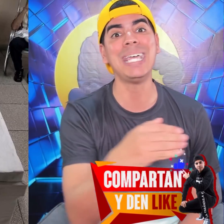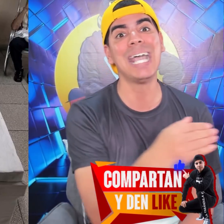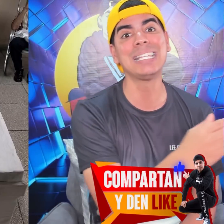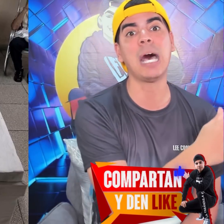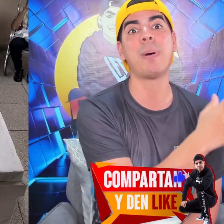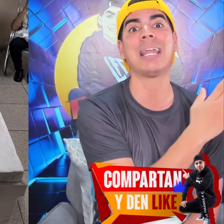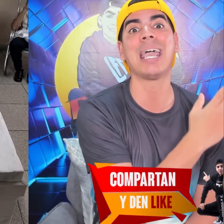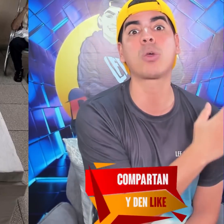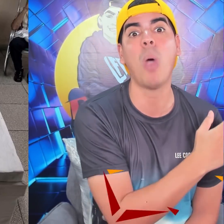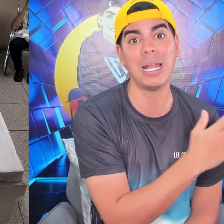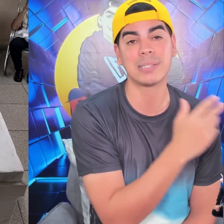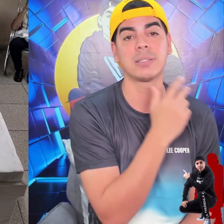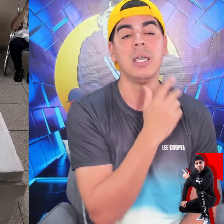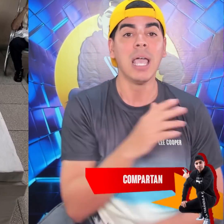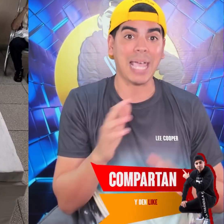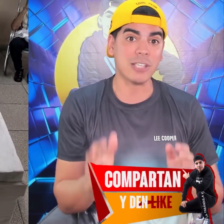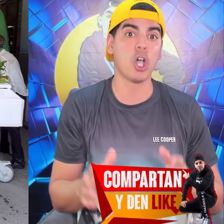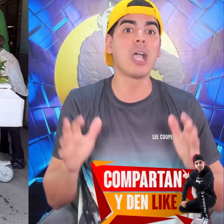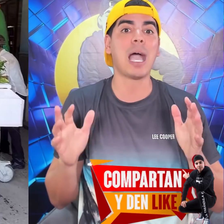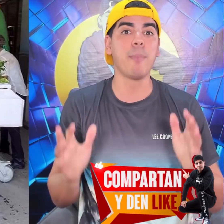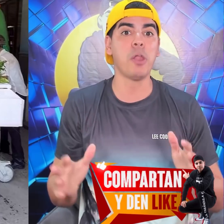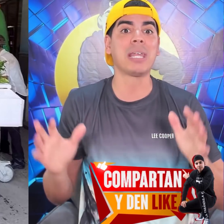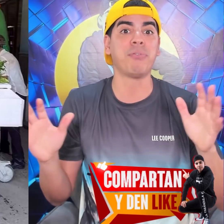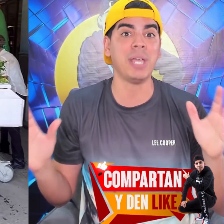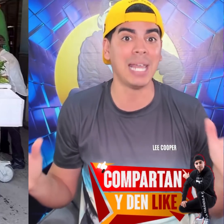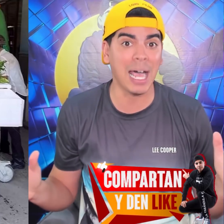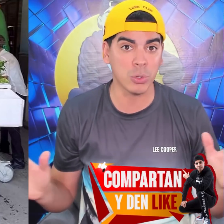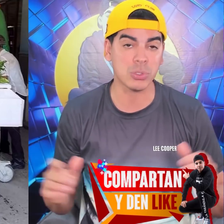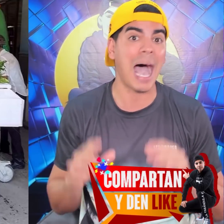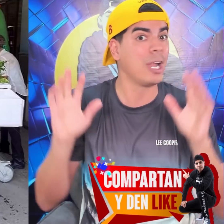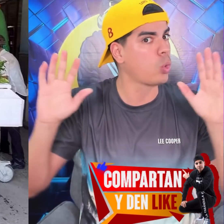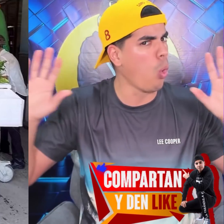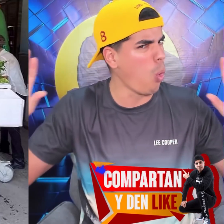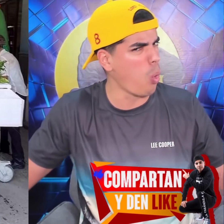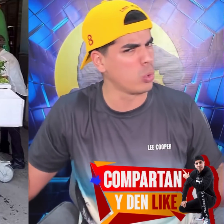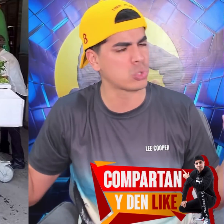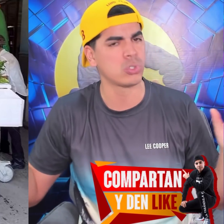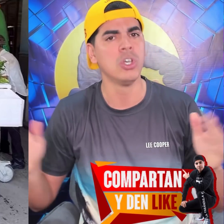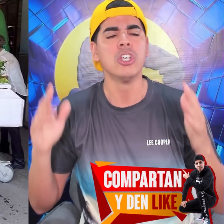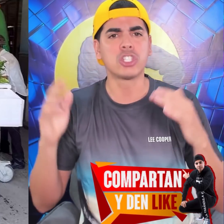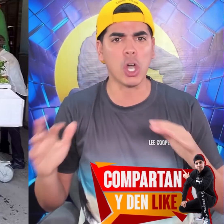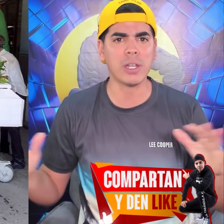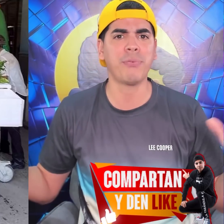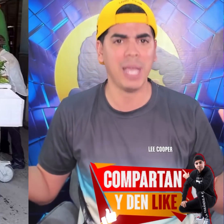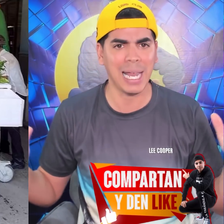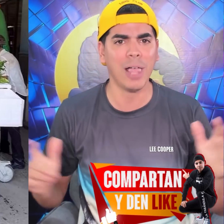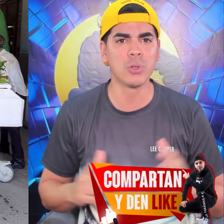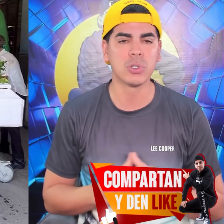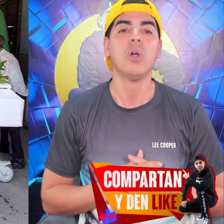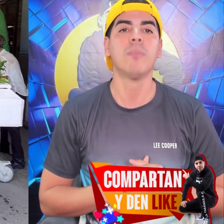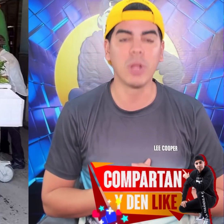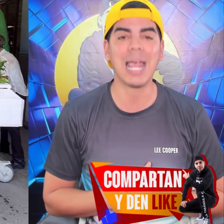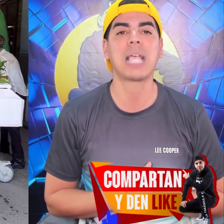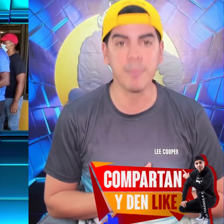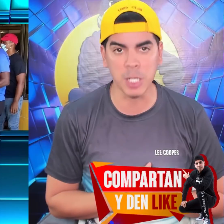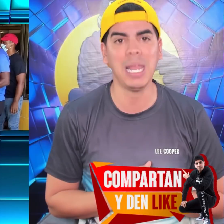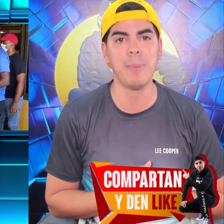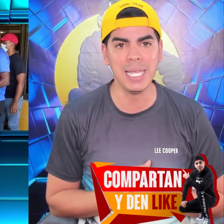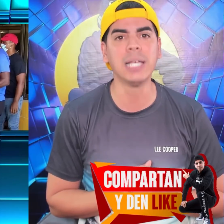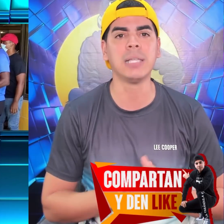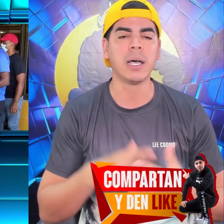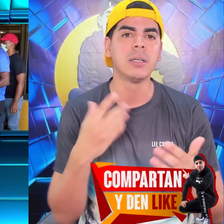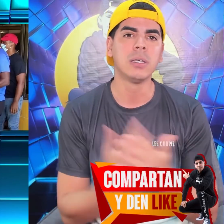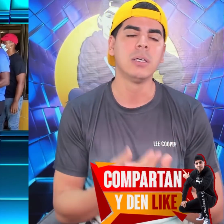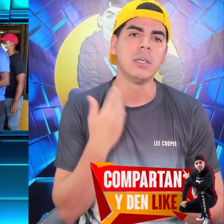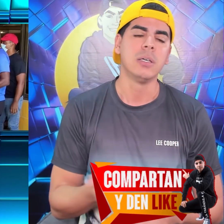llevan la merienda para las escuelas, que son camiones refrigerados. Algunos son refrigerados. Bueno, en el camión de